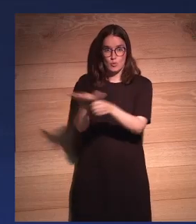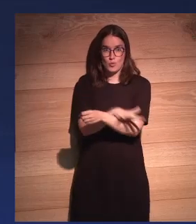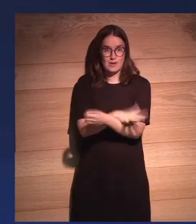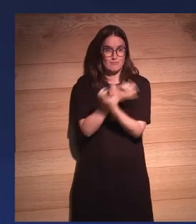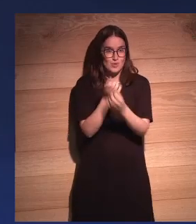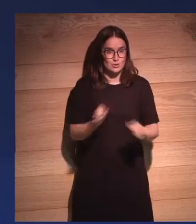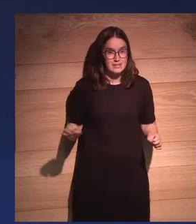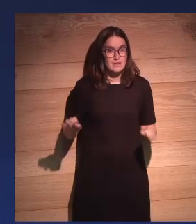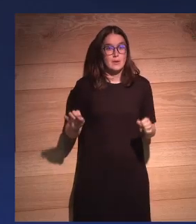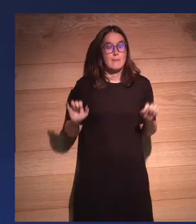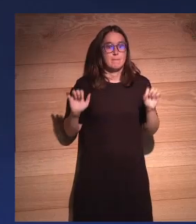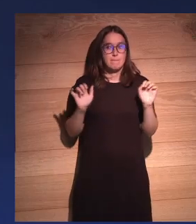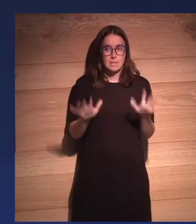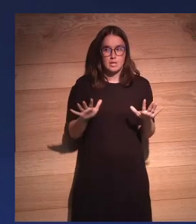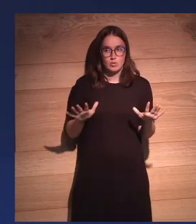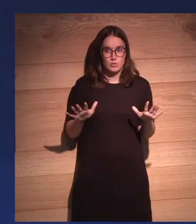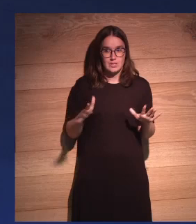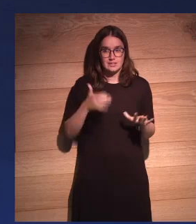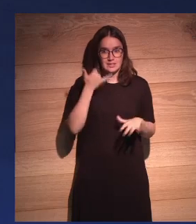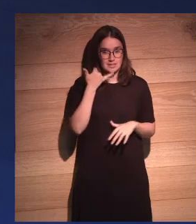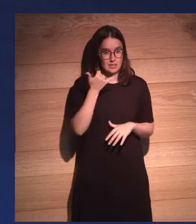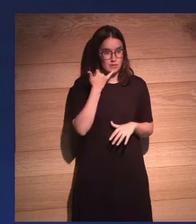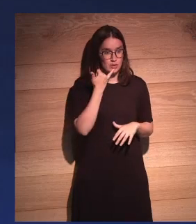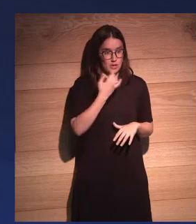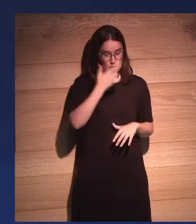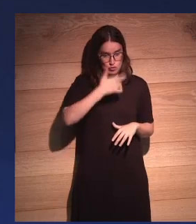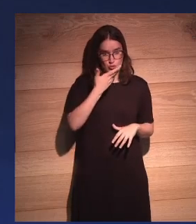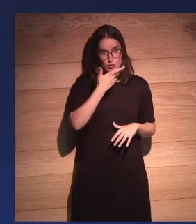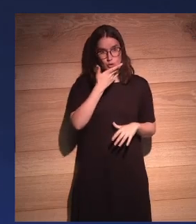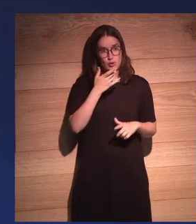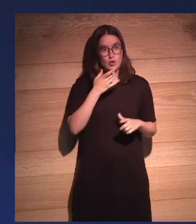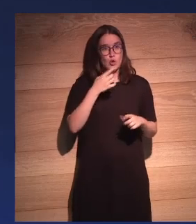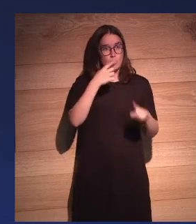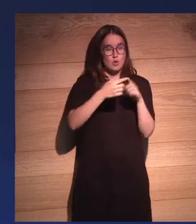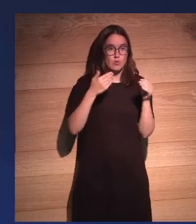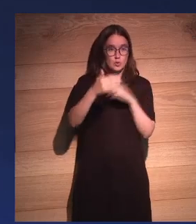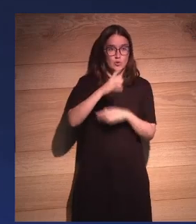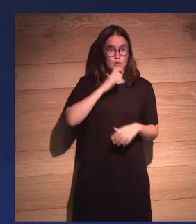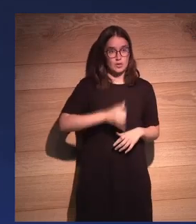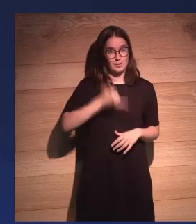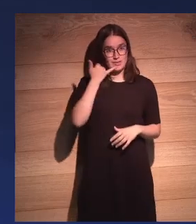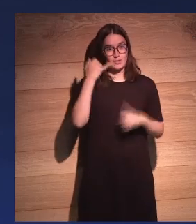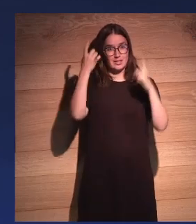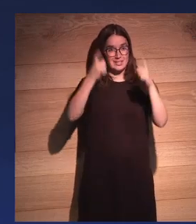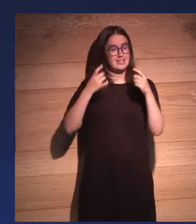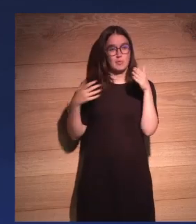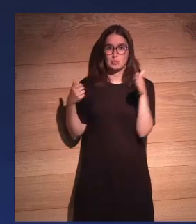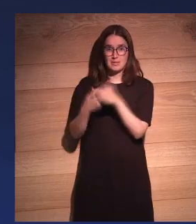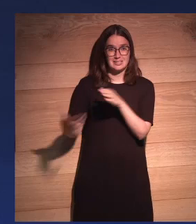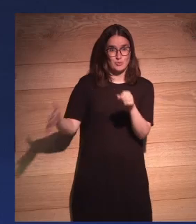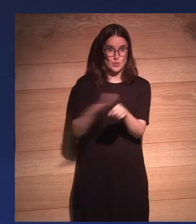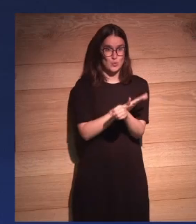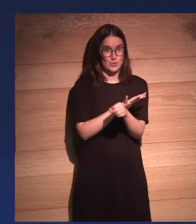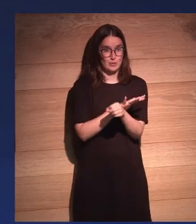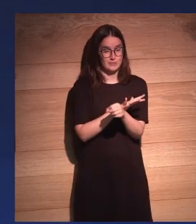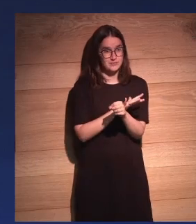sitios, pero desde Telefónica, que es lo que conozco yo, desde luego Profuturo y Fundación Telefónica, intentamos llegar al máximo